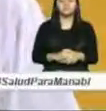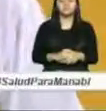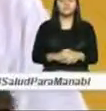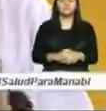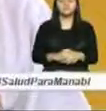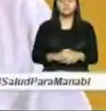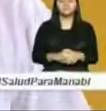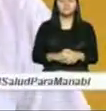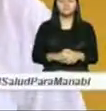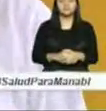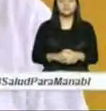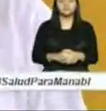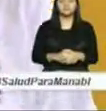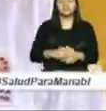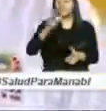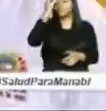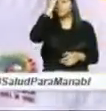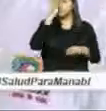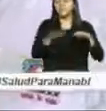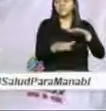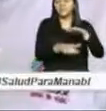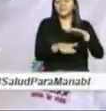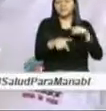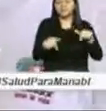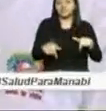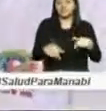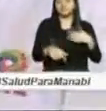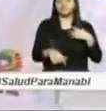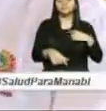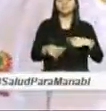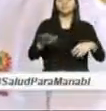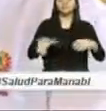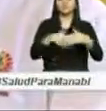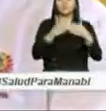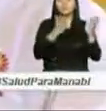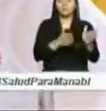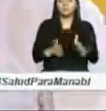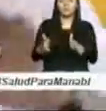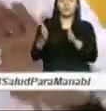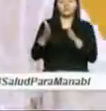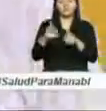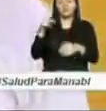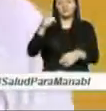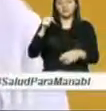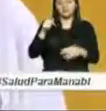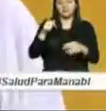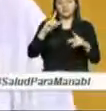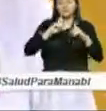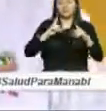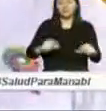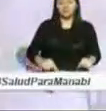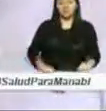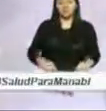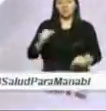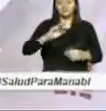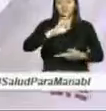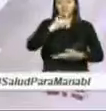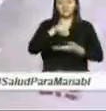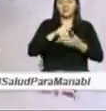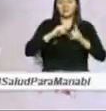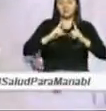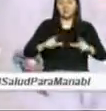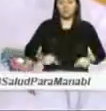prácticamente un hospital básico. En el nuevo sistema integrado de salud, estos centros son la puerta de entrada para bajar la demanda de